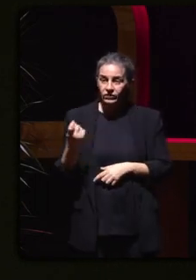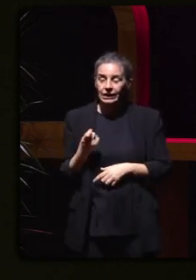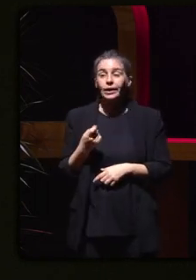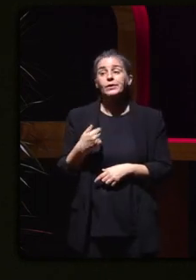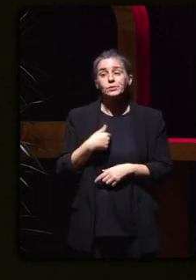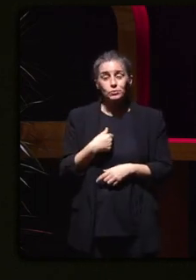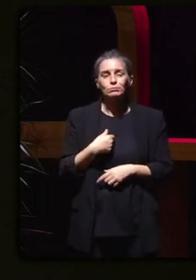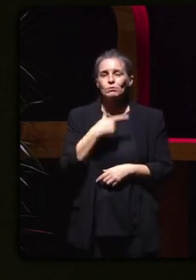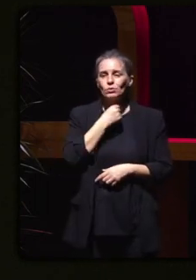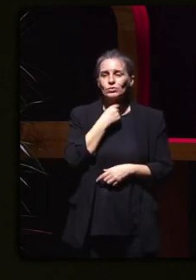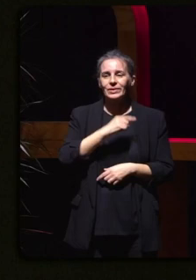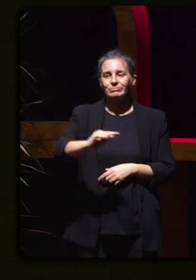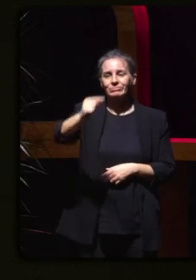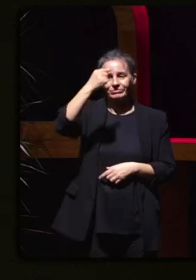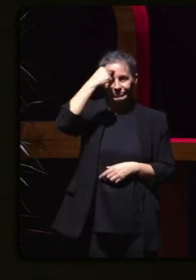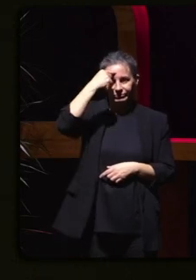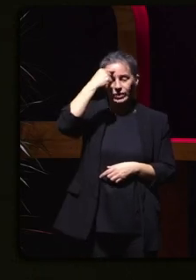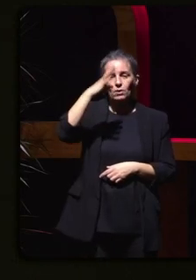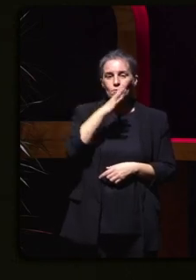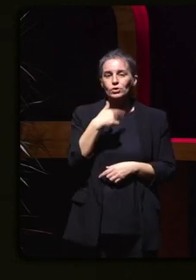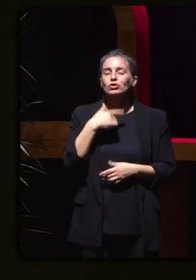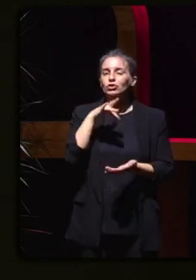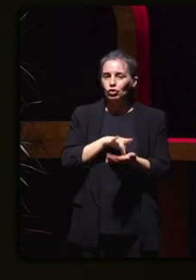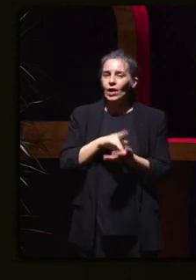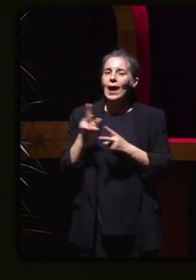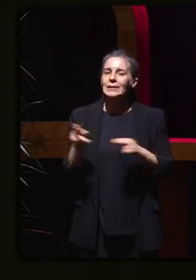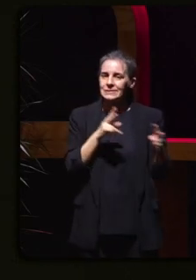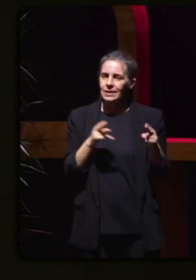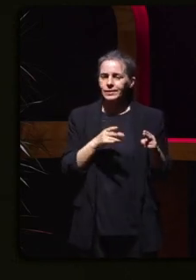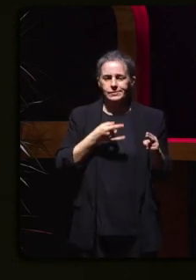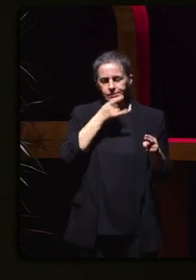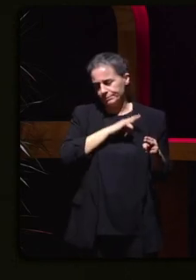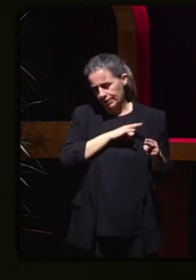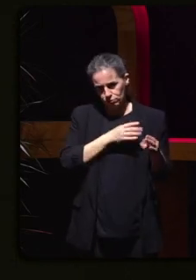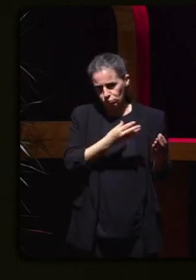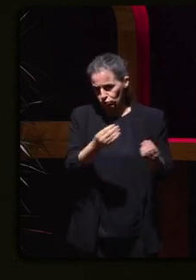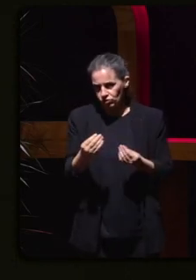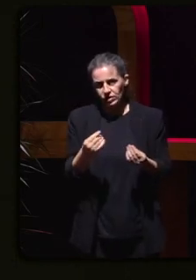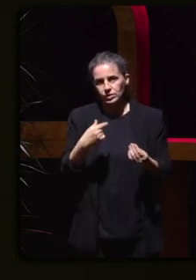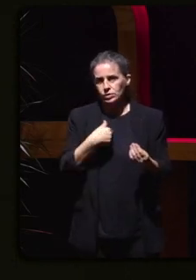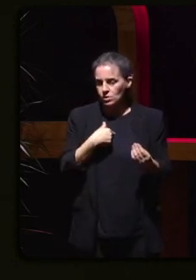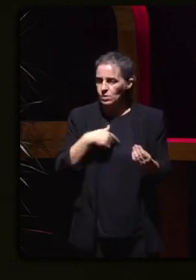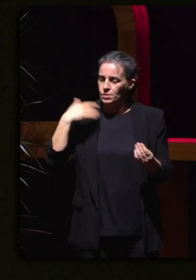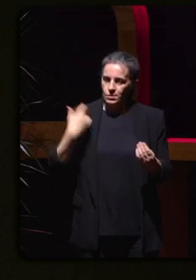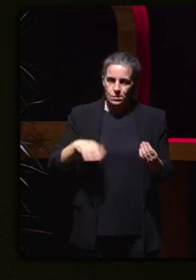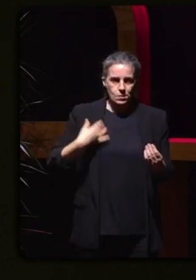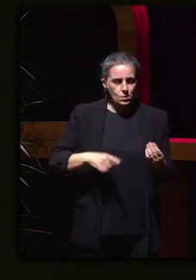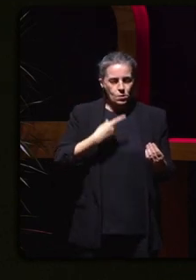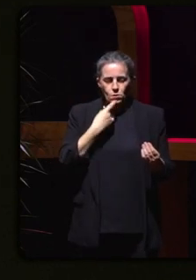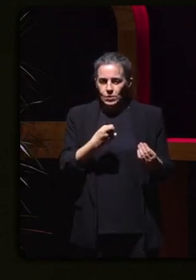probablemente Pues porque seguro he hecho muchas series malas y también me ha costado sangre sudor y lágrimas